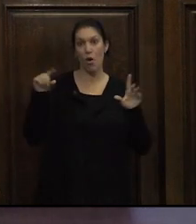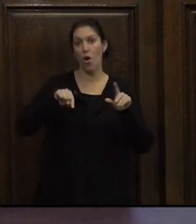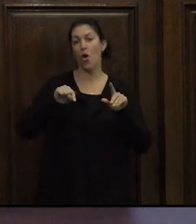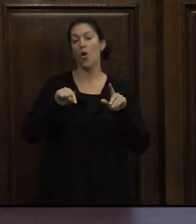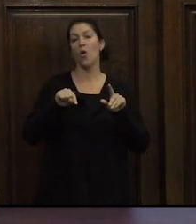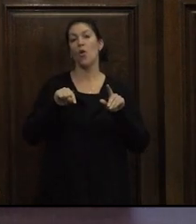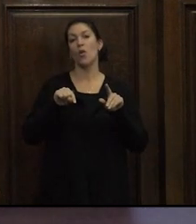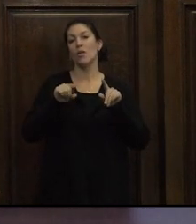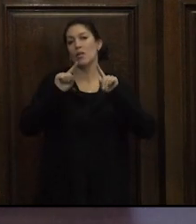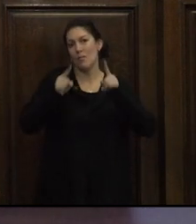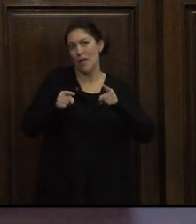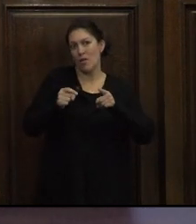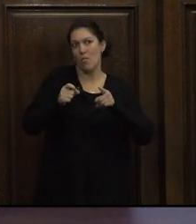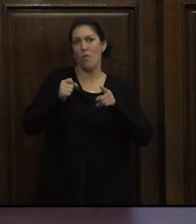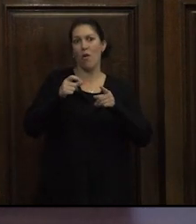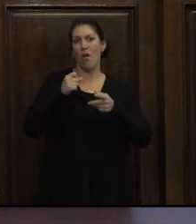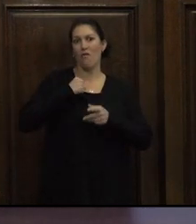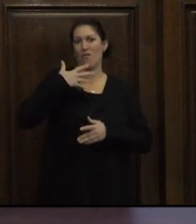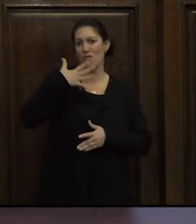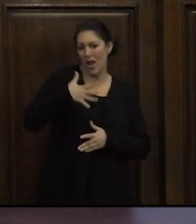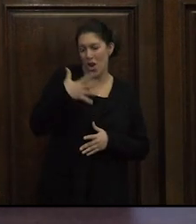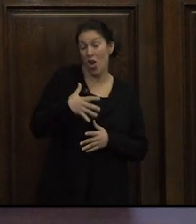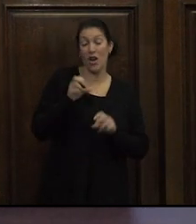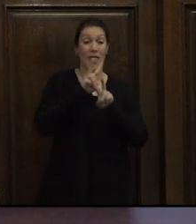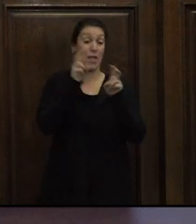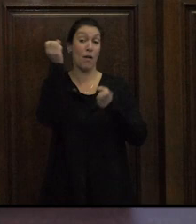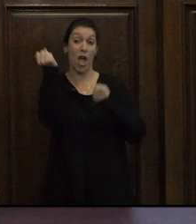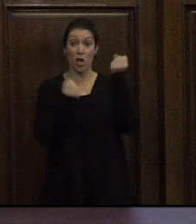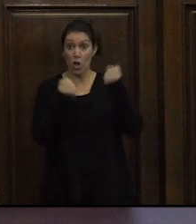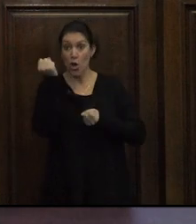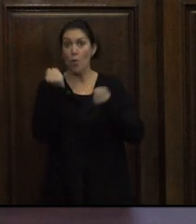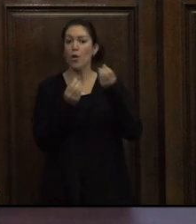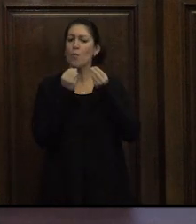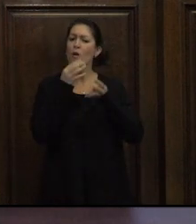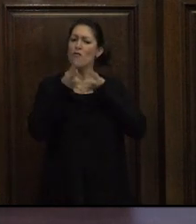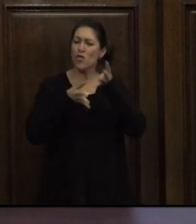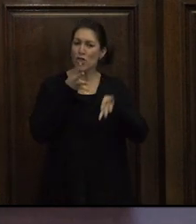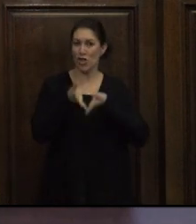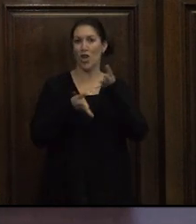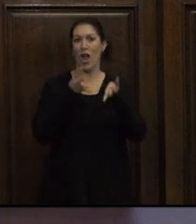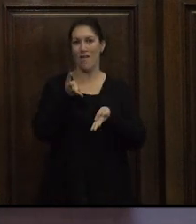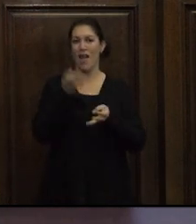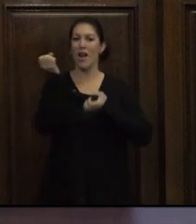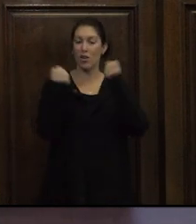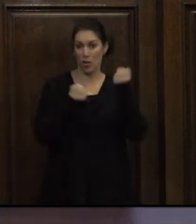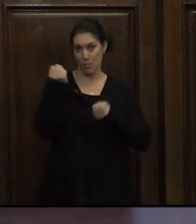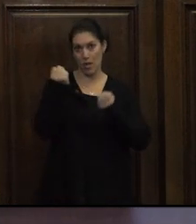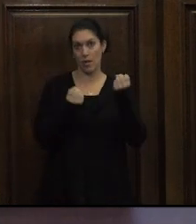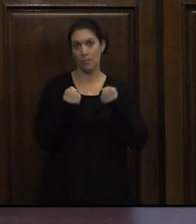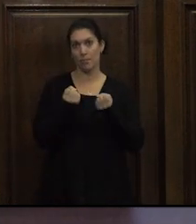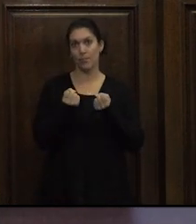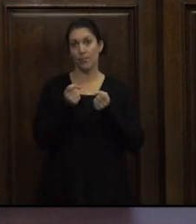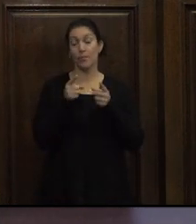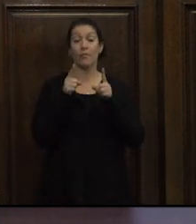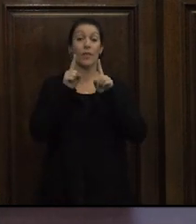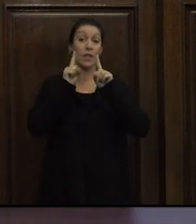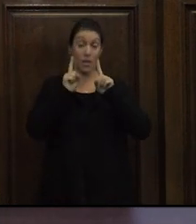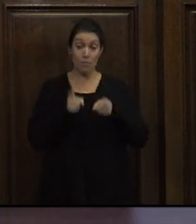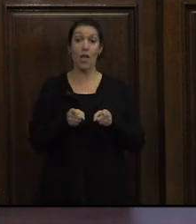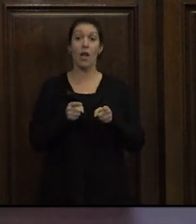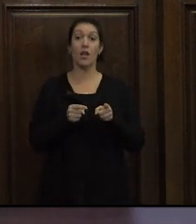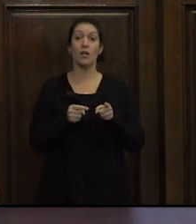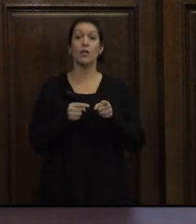El neoliberalismo como esos valores también de orden económico y maneras de funcionar, ¿no? Del orden económico que también se